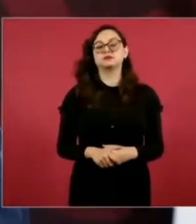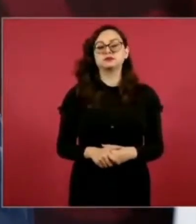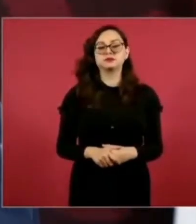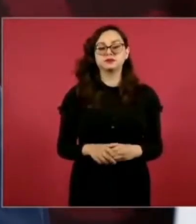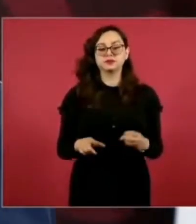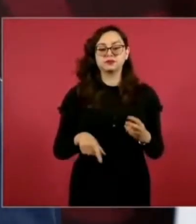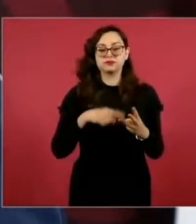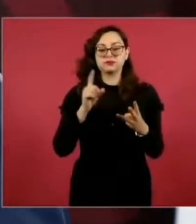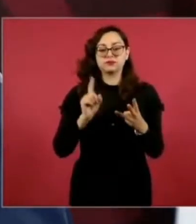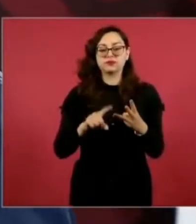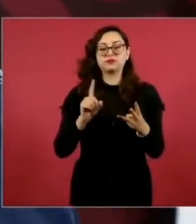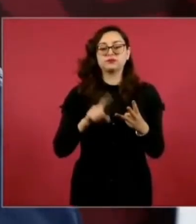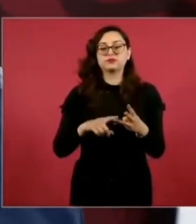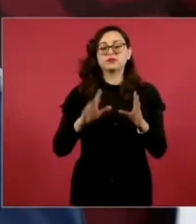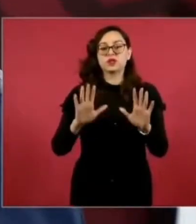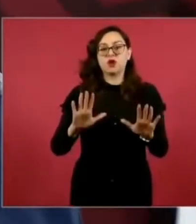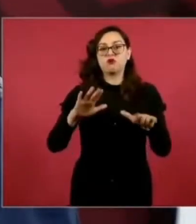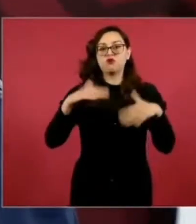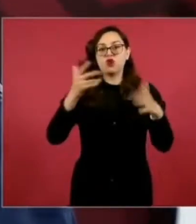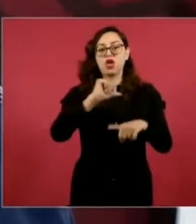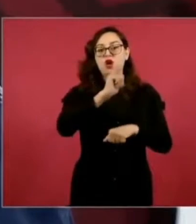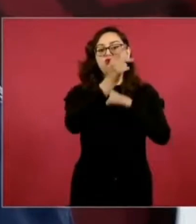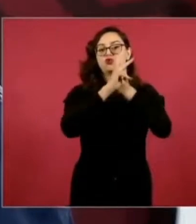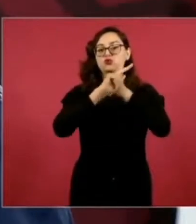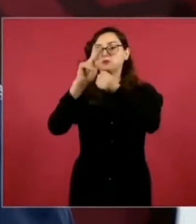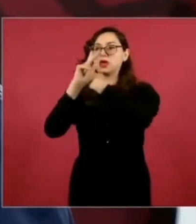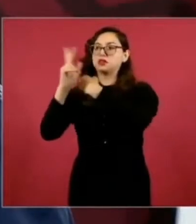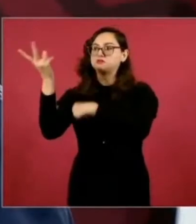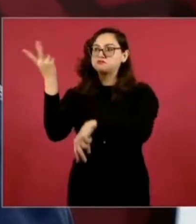Récord en inversión extranjera.